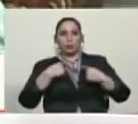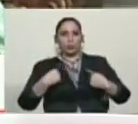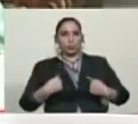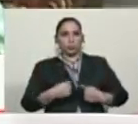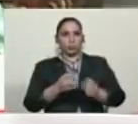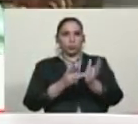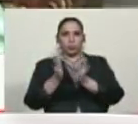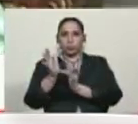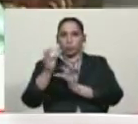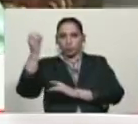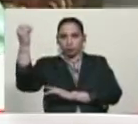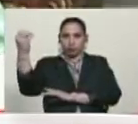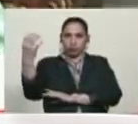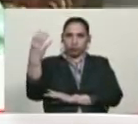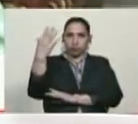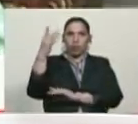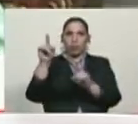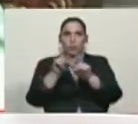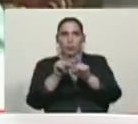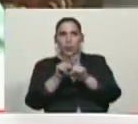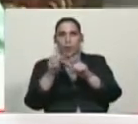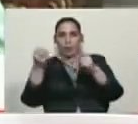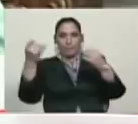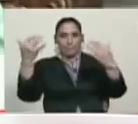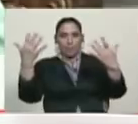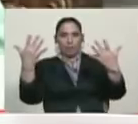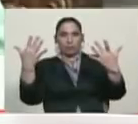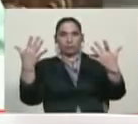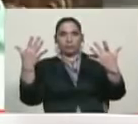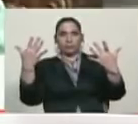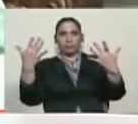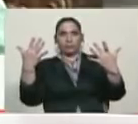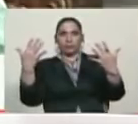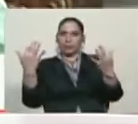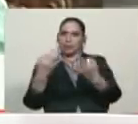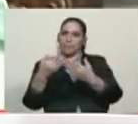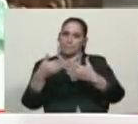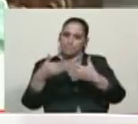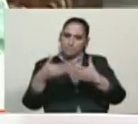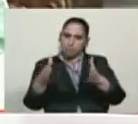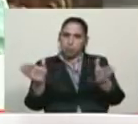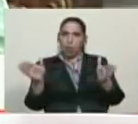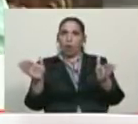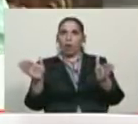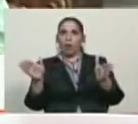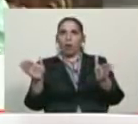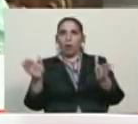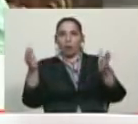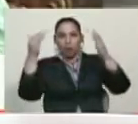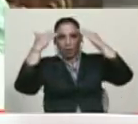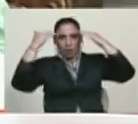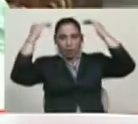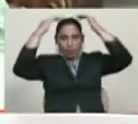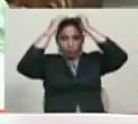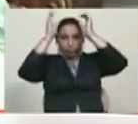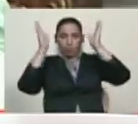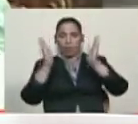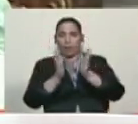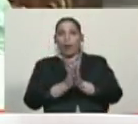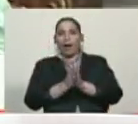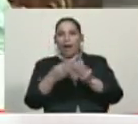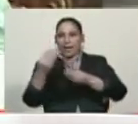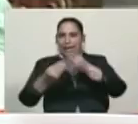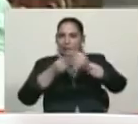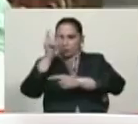lanzó una luz desde su mano así entra cuando abren entra el doctor josé gregorio hernández hecho médico médica